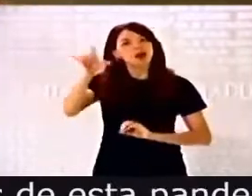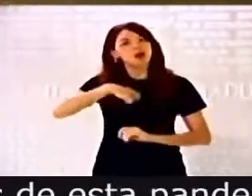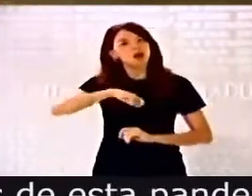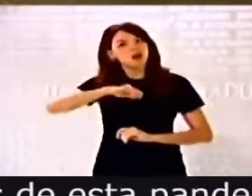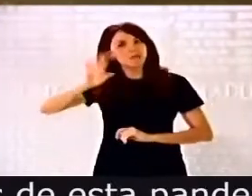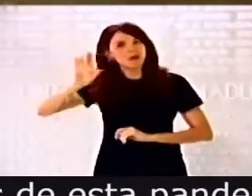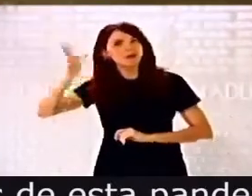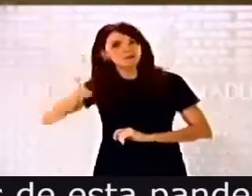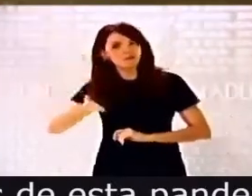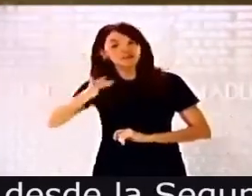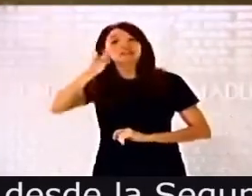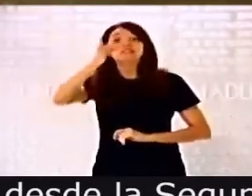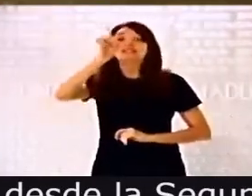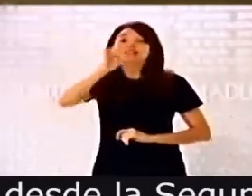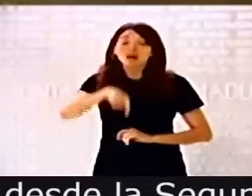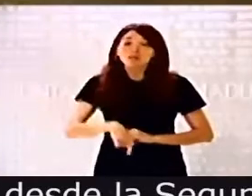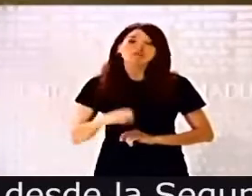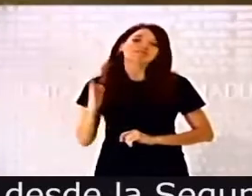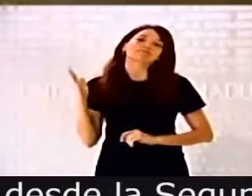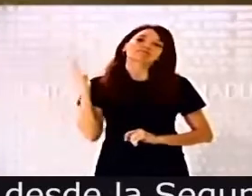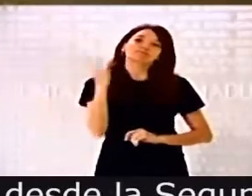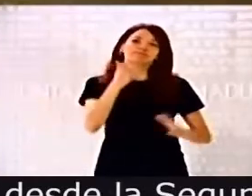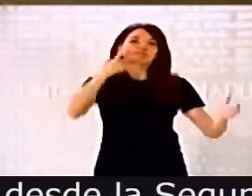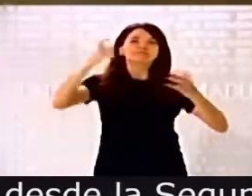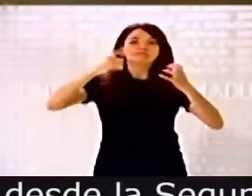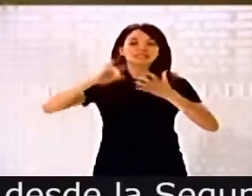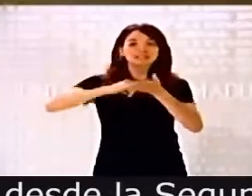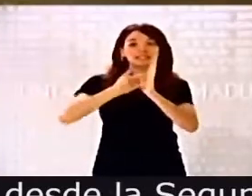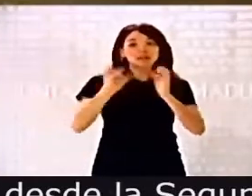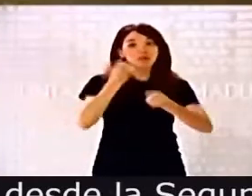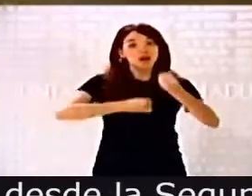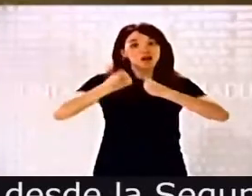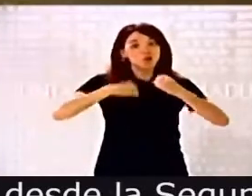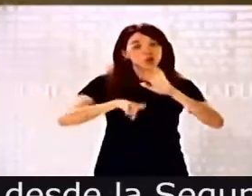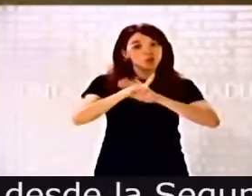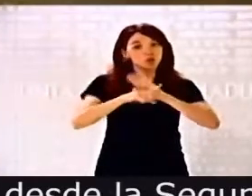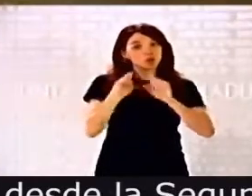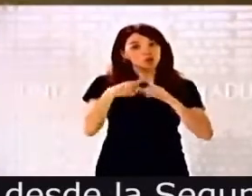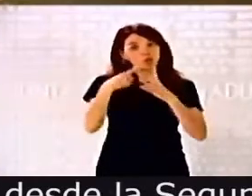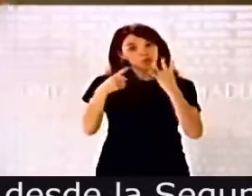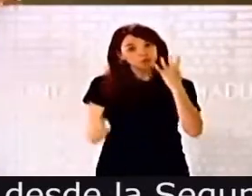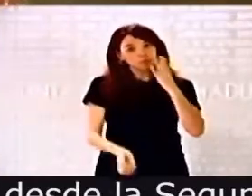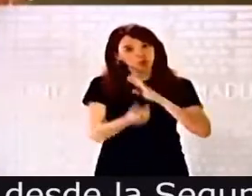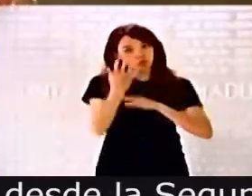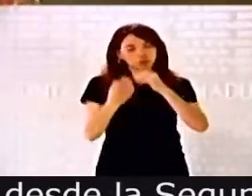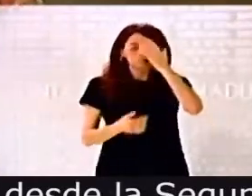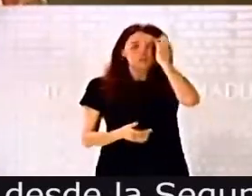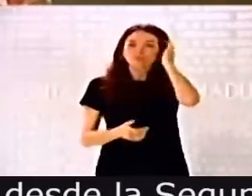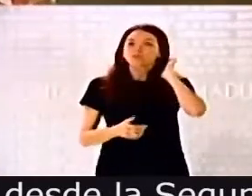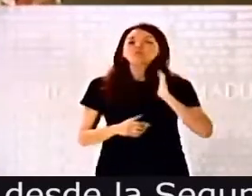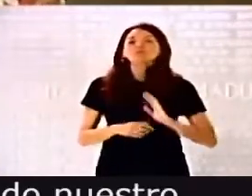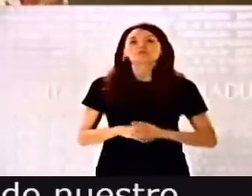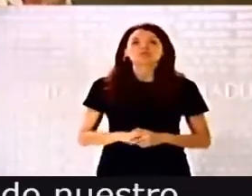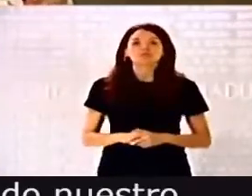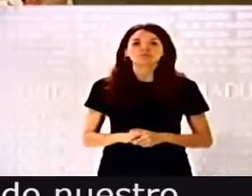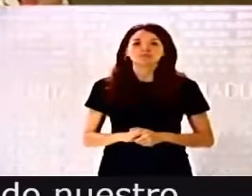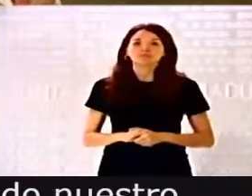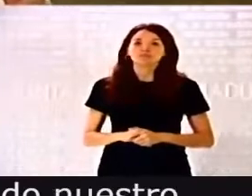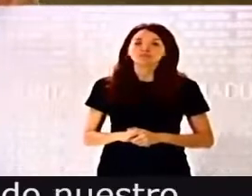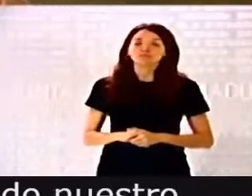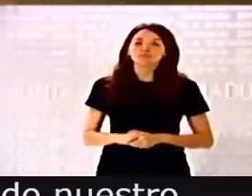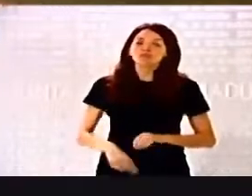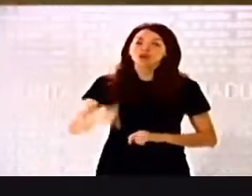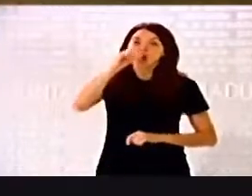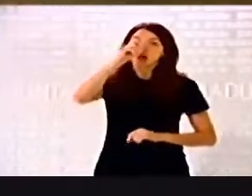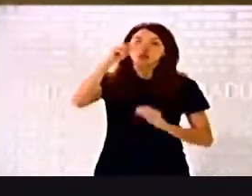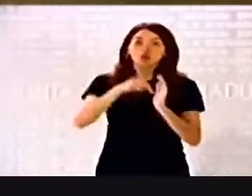y sacudiendo nuestro sistema económico y productivo. En el año 2018, los extremeños y